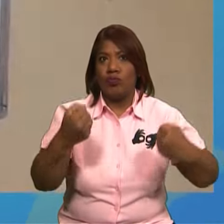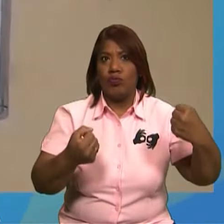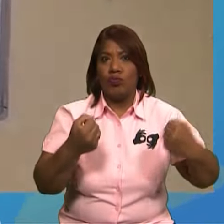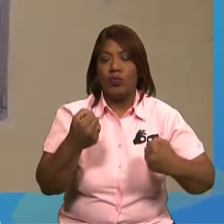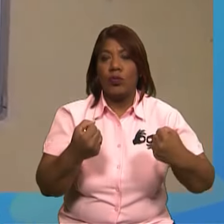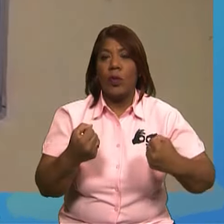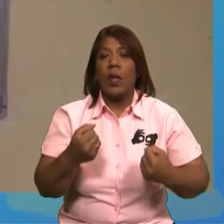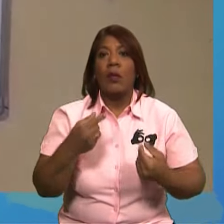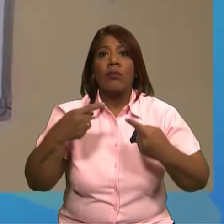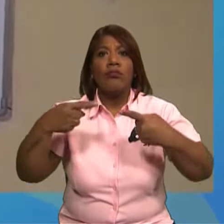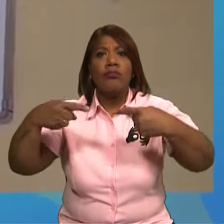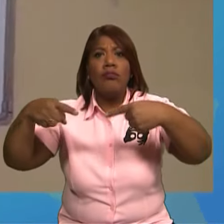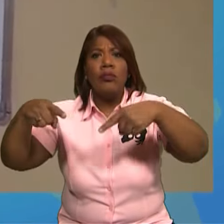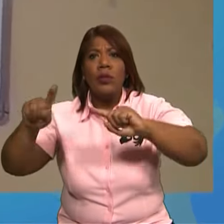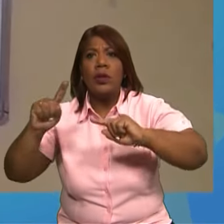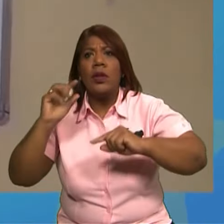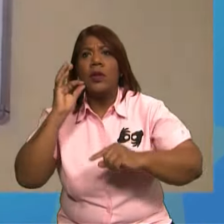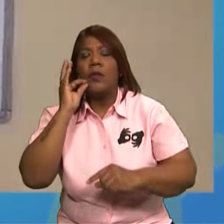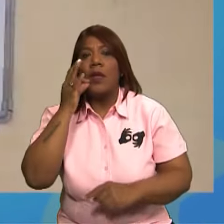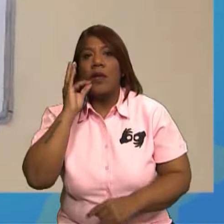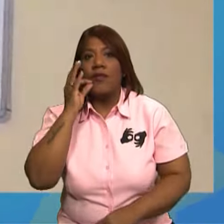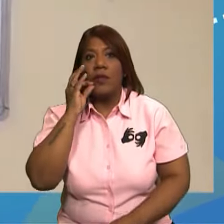de frutas, ¿cuántas cajas